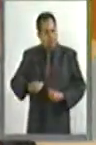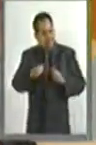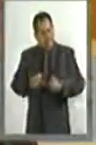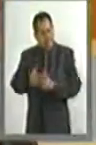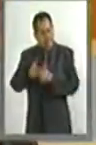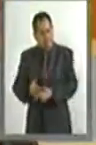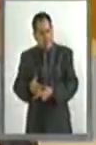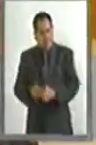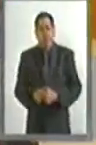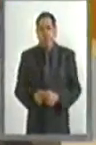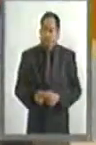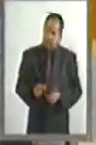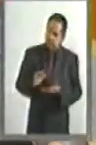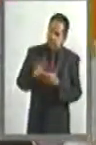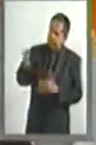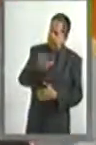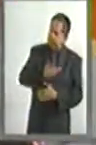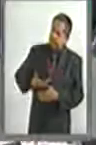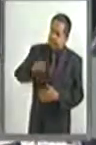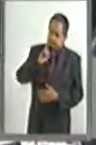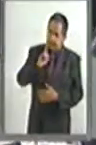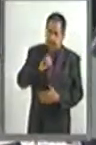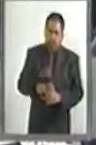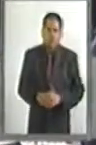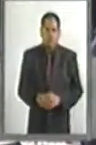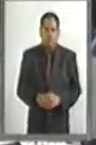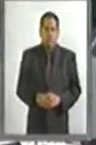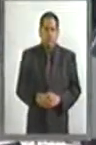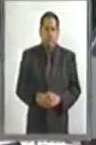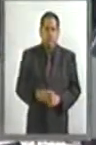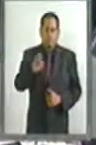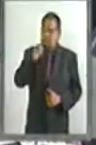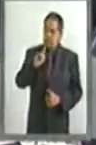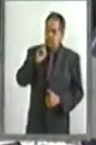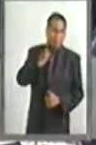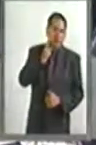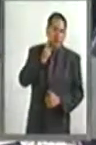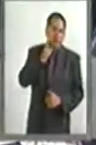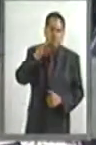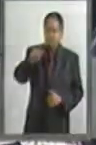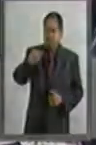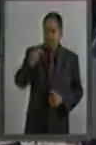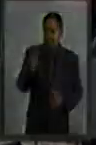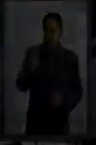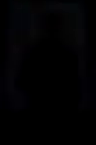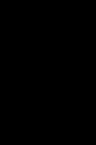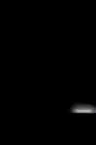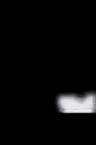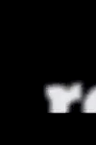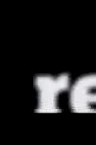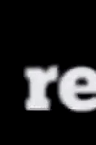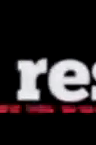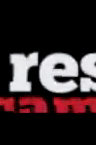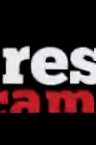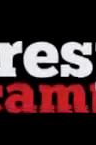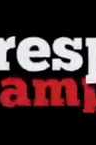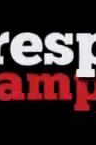sobrevivencia. Muchas gracias, presidenta. Gracias, diputada Marta Hilda González.